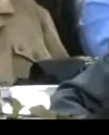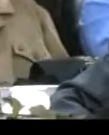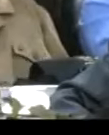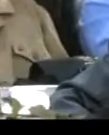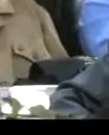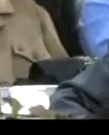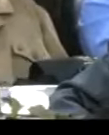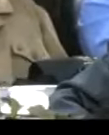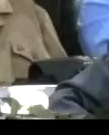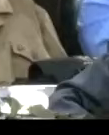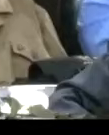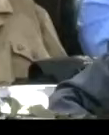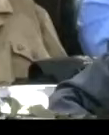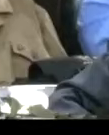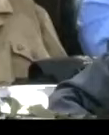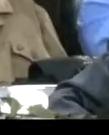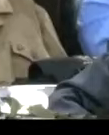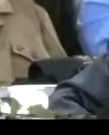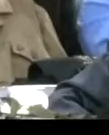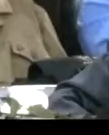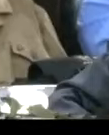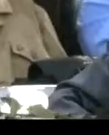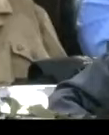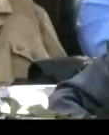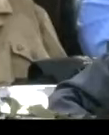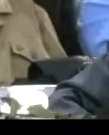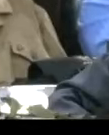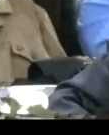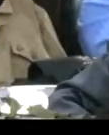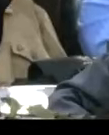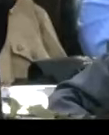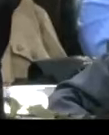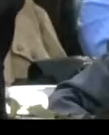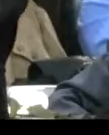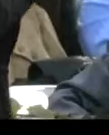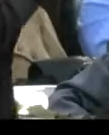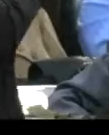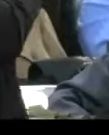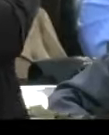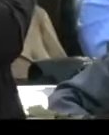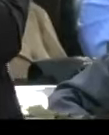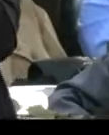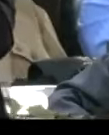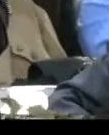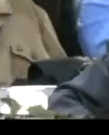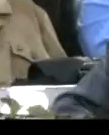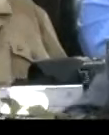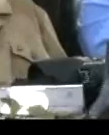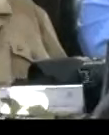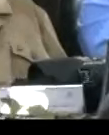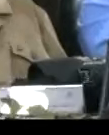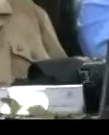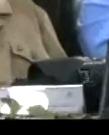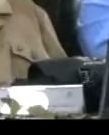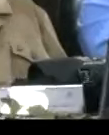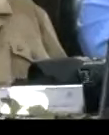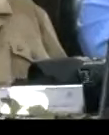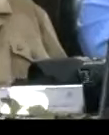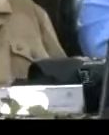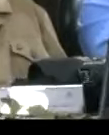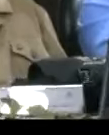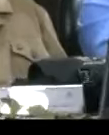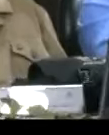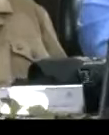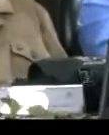sobre todo en lo que tiene que ver con nuestra vida sexual y nuestra vida reproductiva. Un minuto, diputada. Entonces, y con